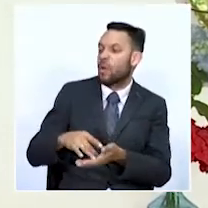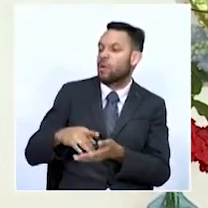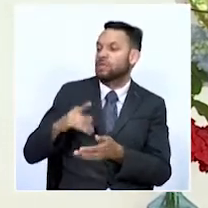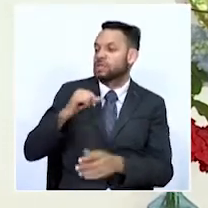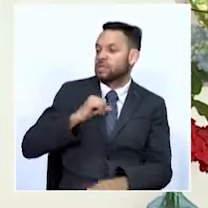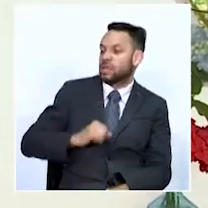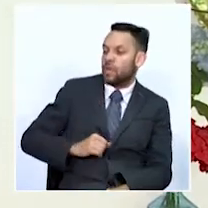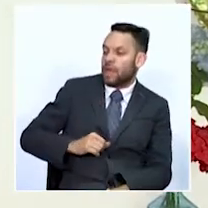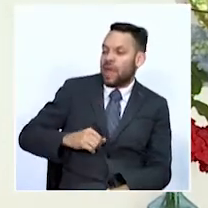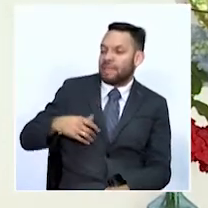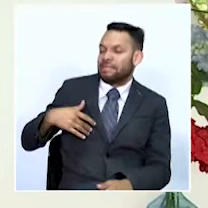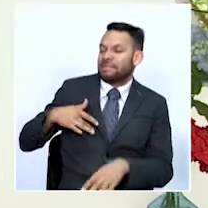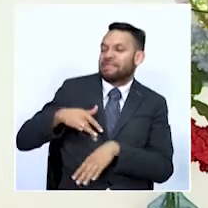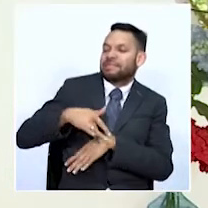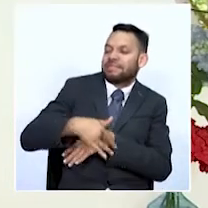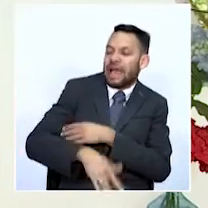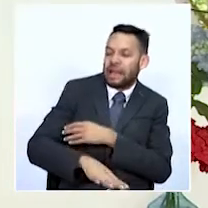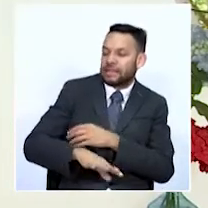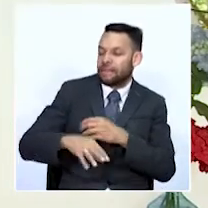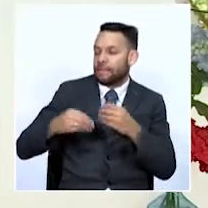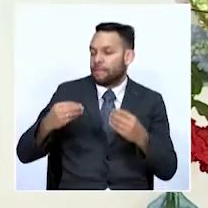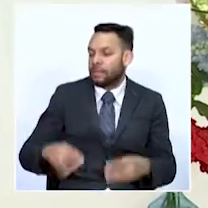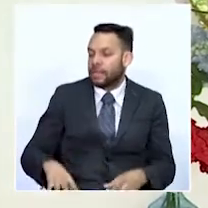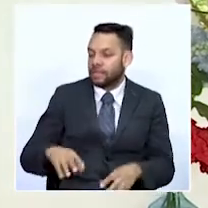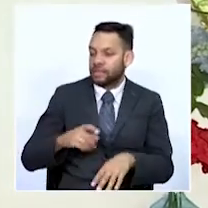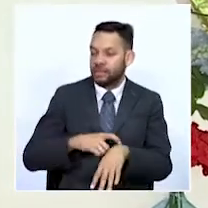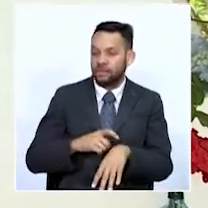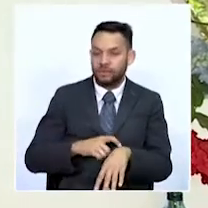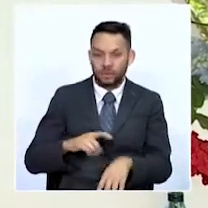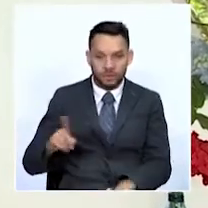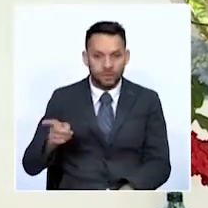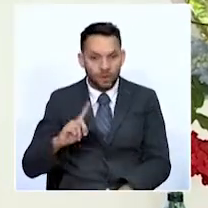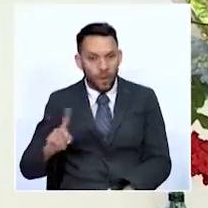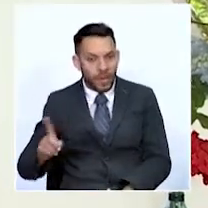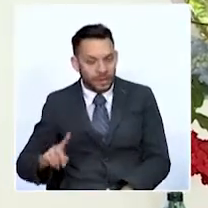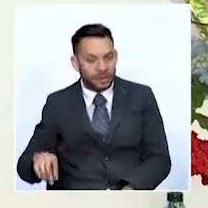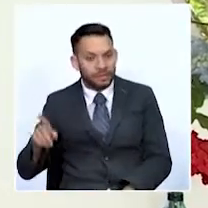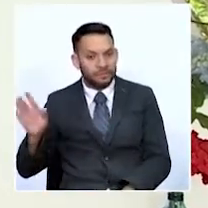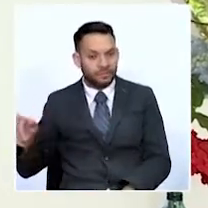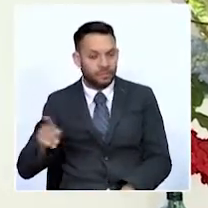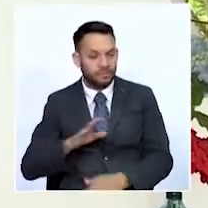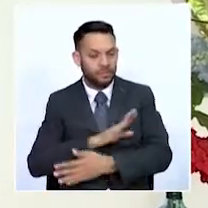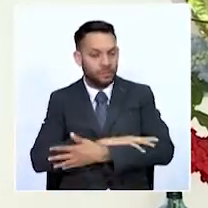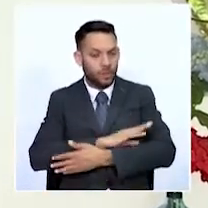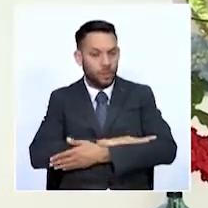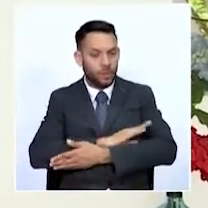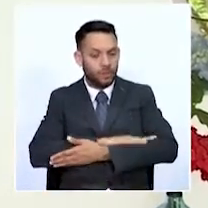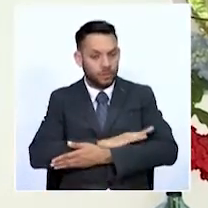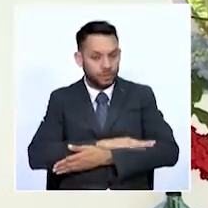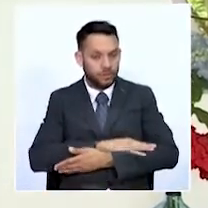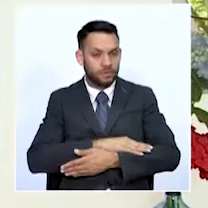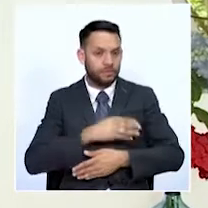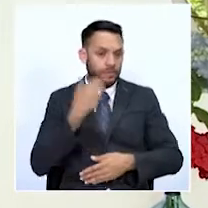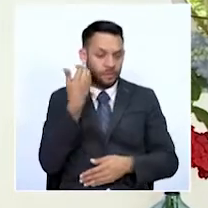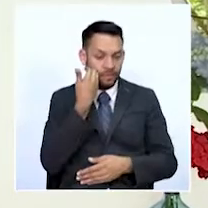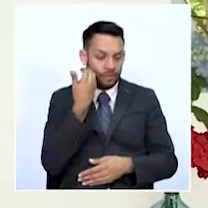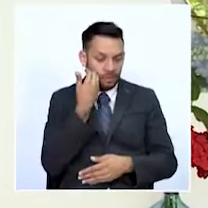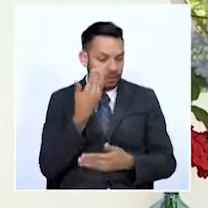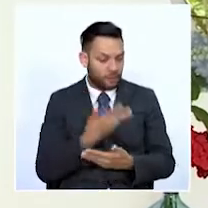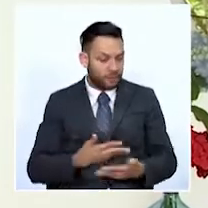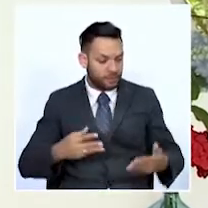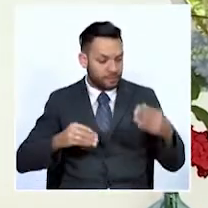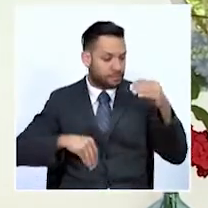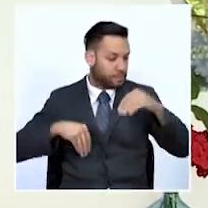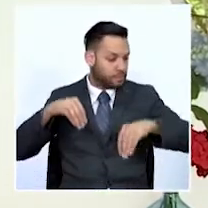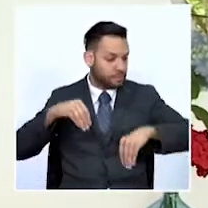nódulo y se le perdió tiempo a la enfermedad. No, ella ha sido muy juiciosa con la enfermedad y sus médicos, sino que el tipo de patología